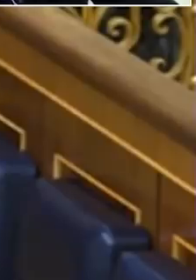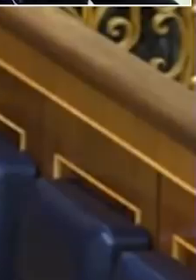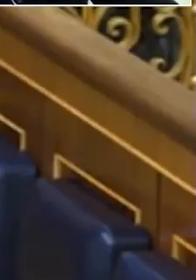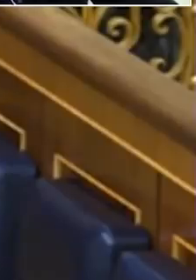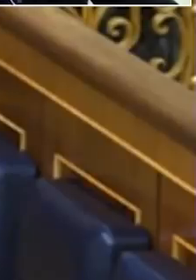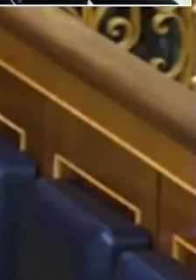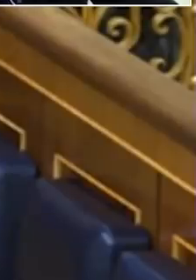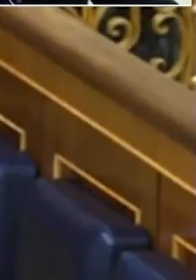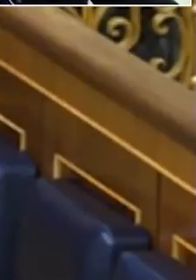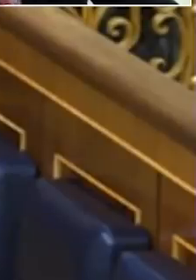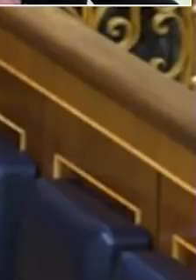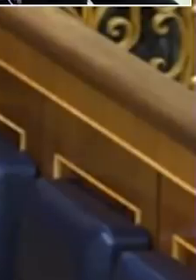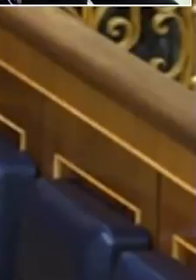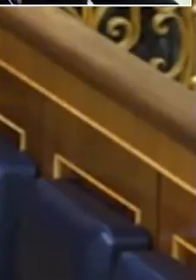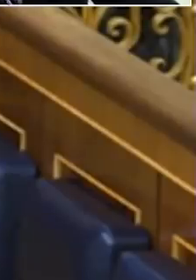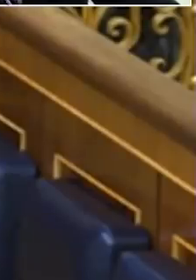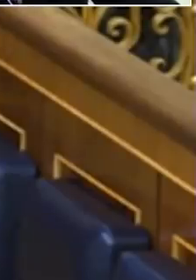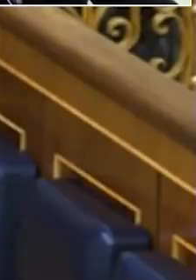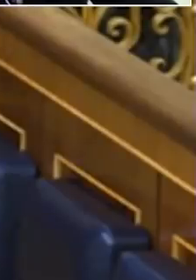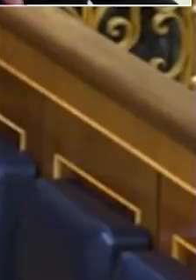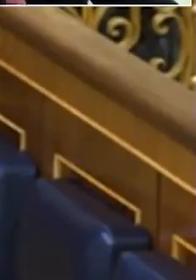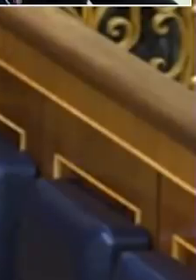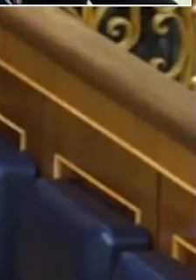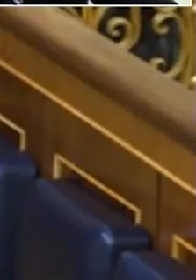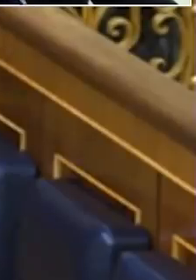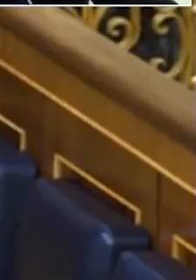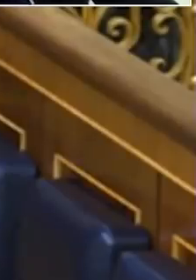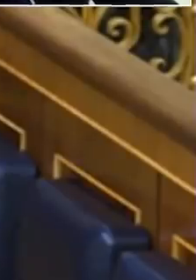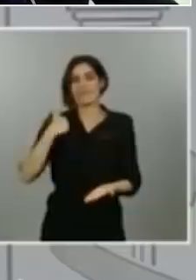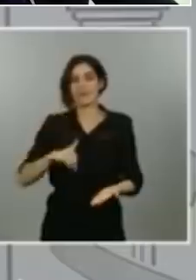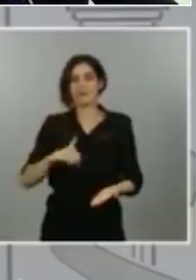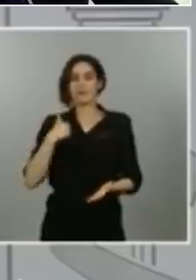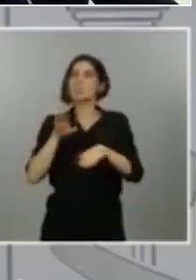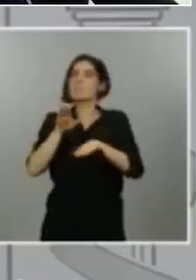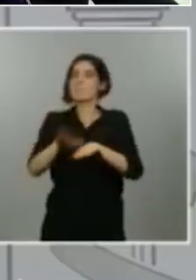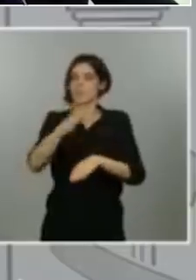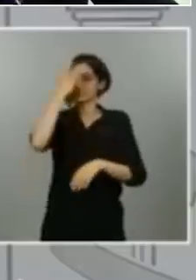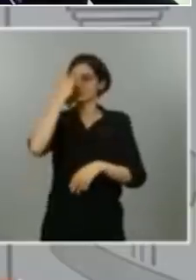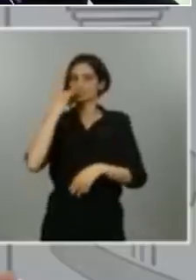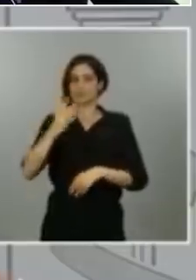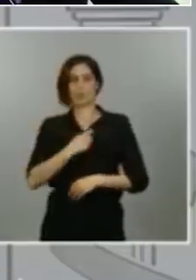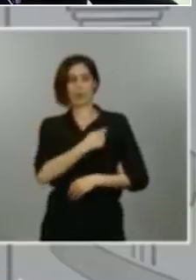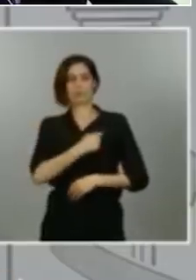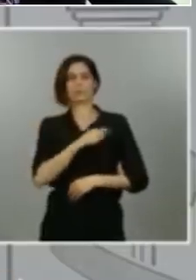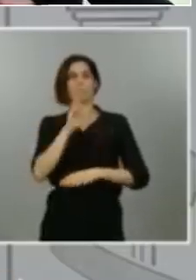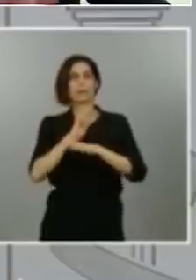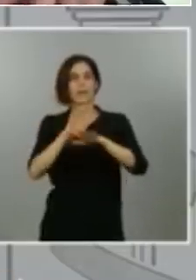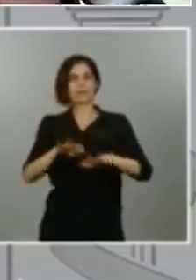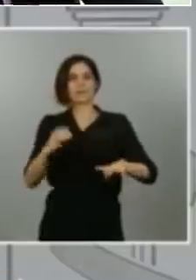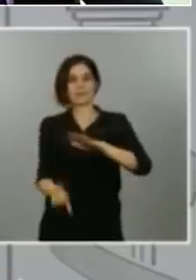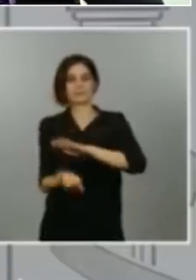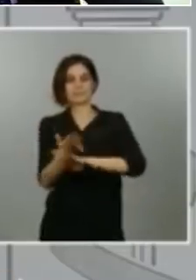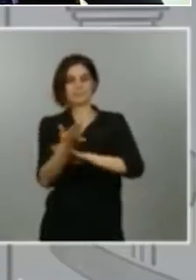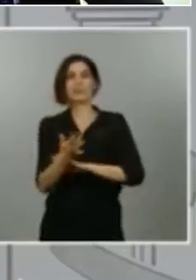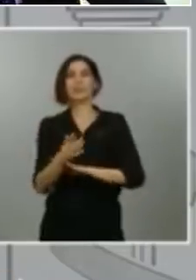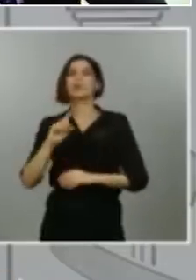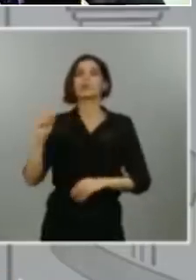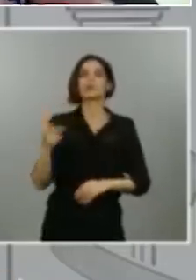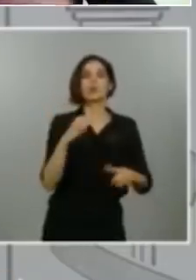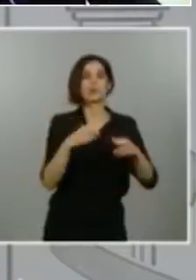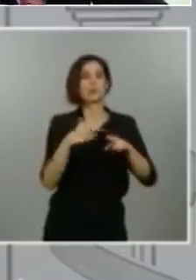también al de su compañera de partido adriana lastra los dos blancos impolutos o el de la ministra de igualdad irene